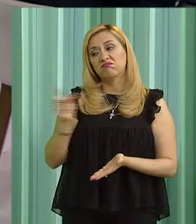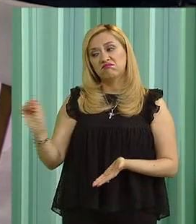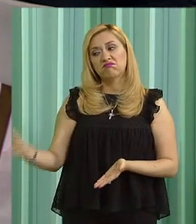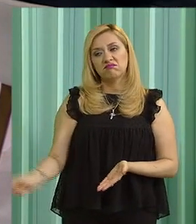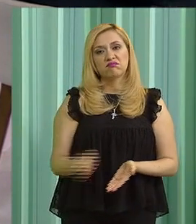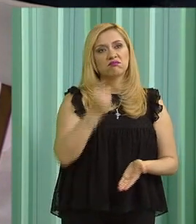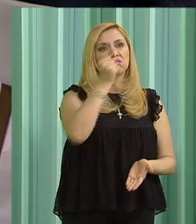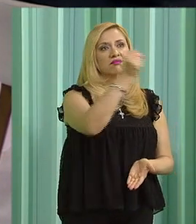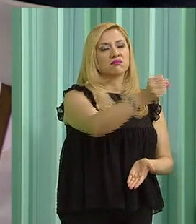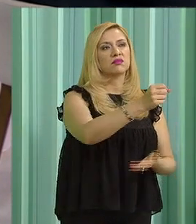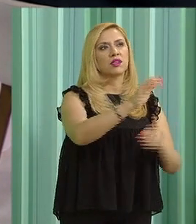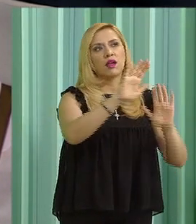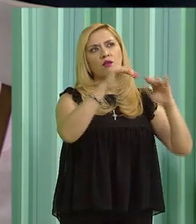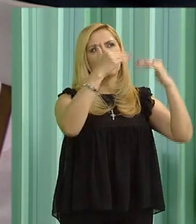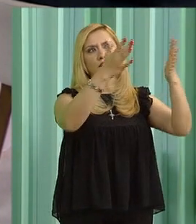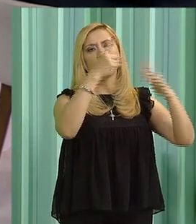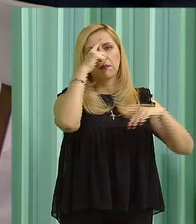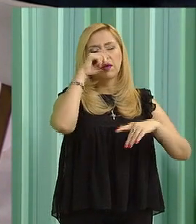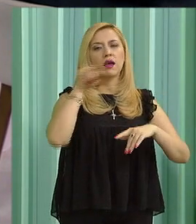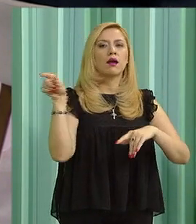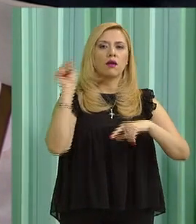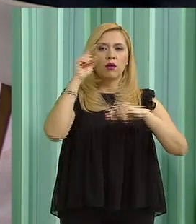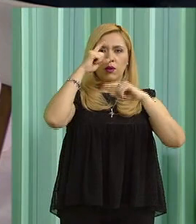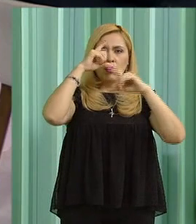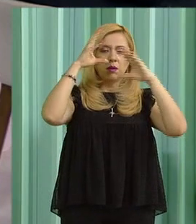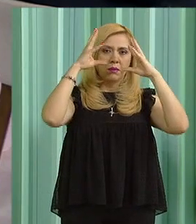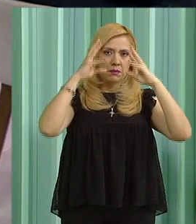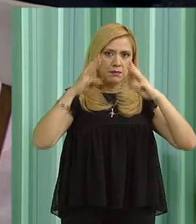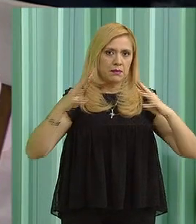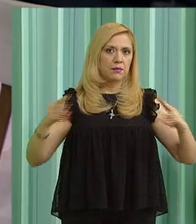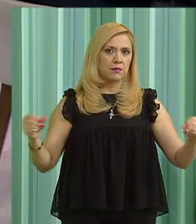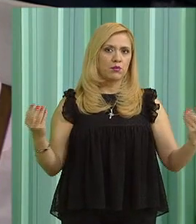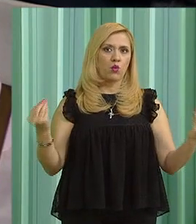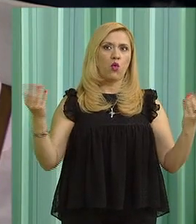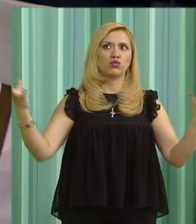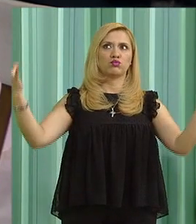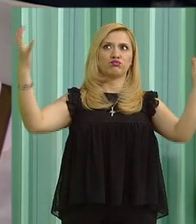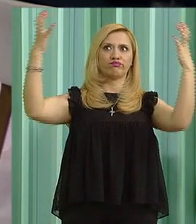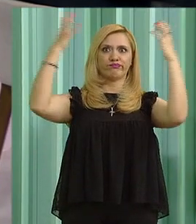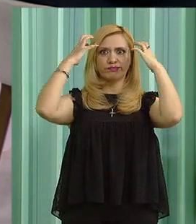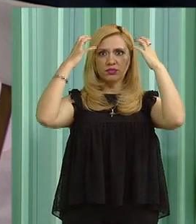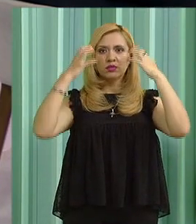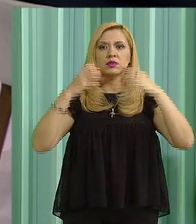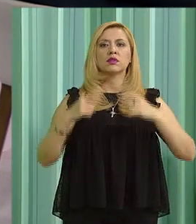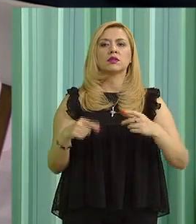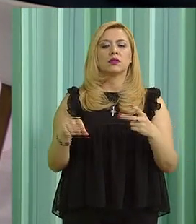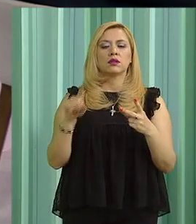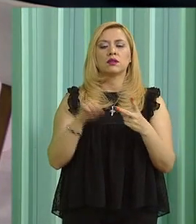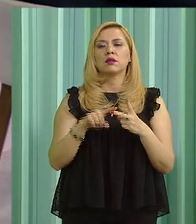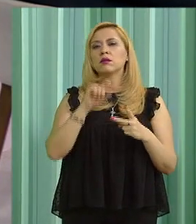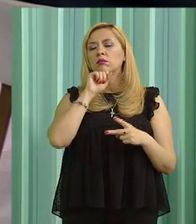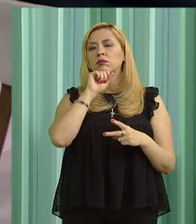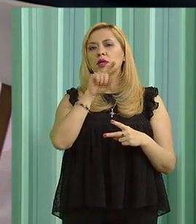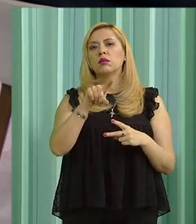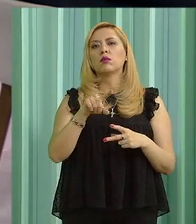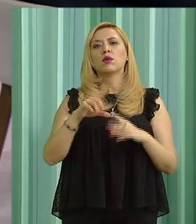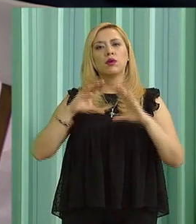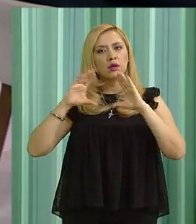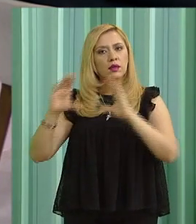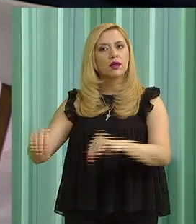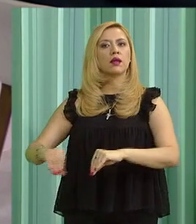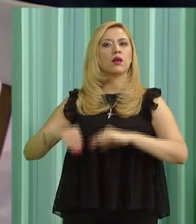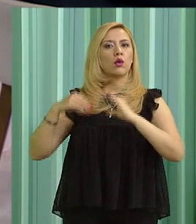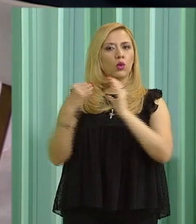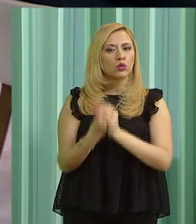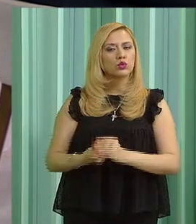de la institución. También hablamos de capacitación constante, que es algo que no siempre se ve